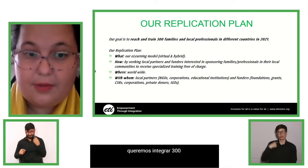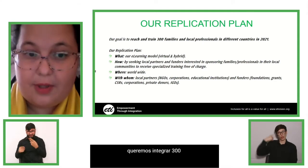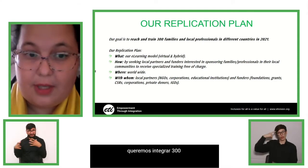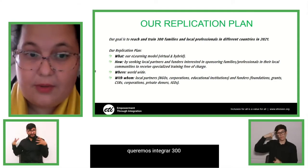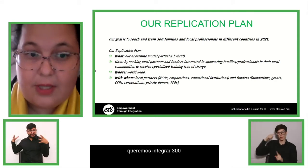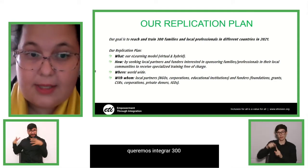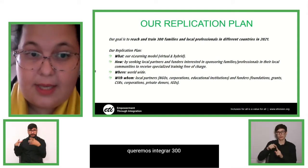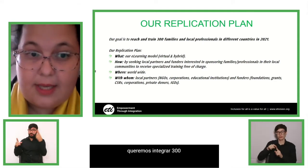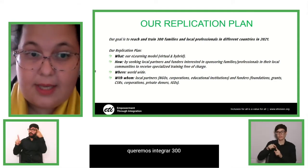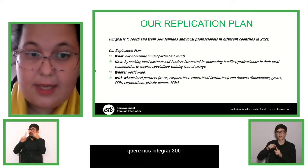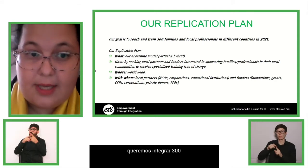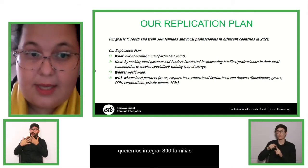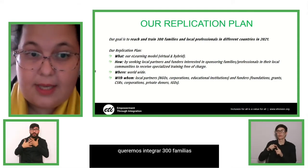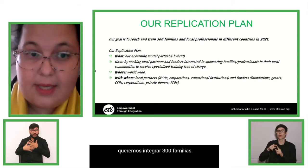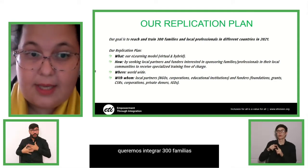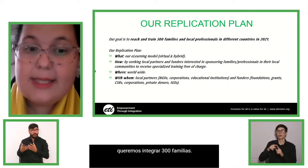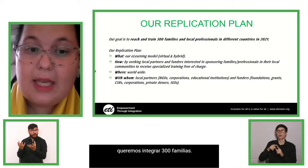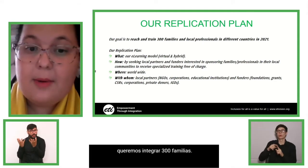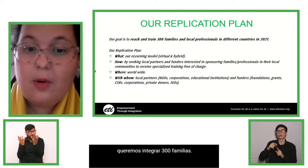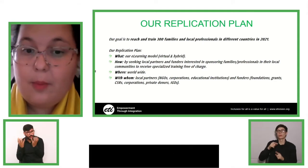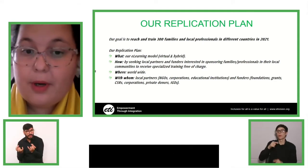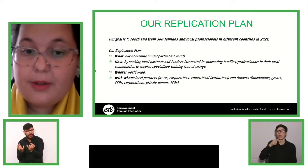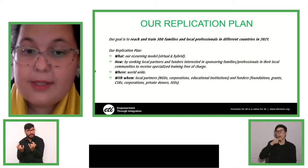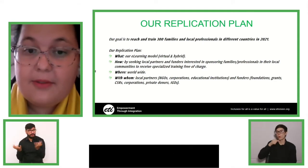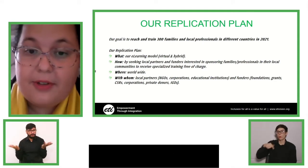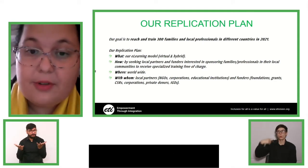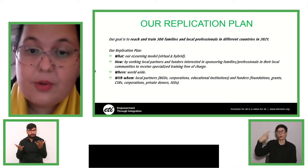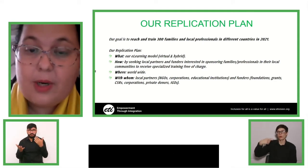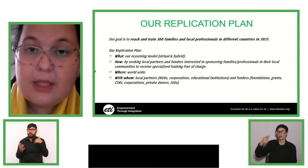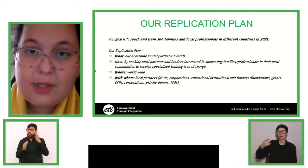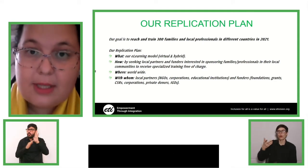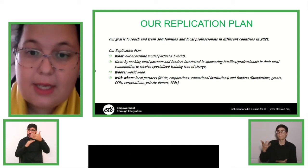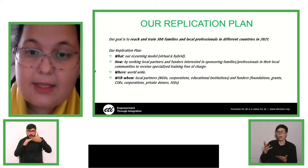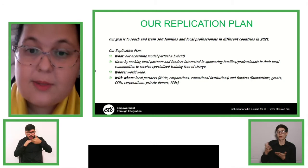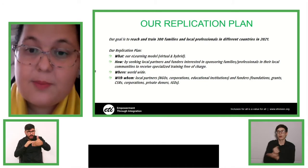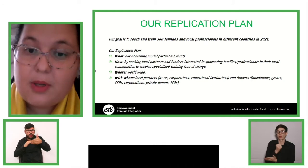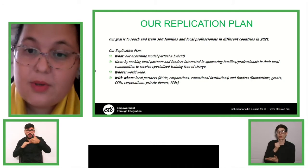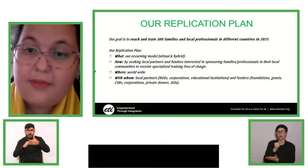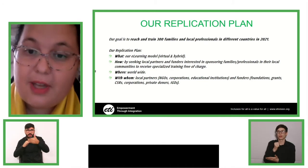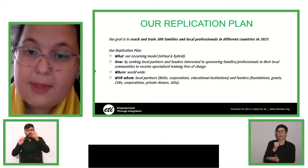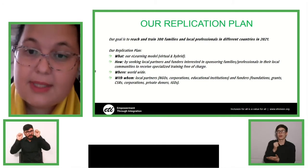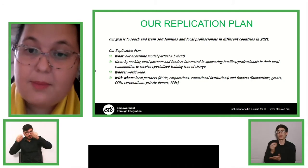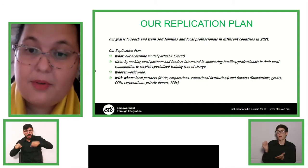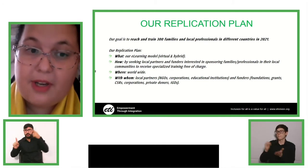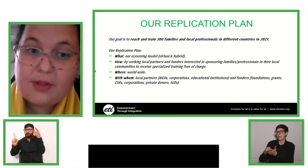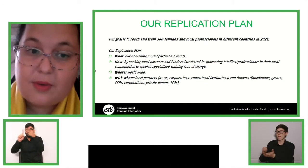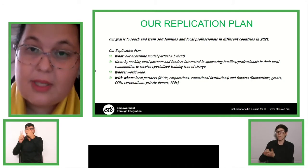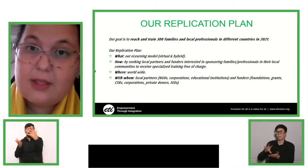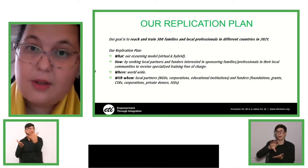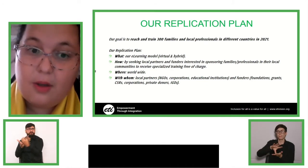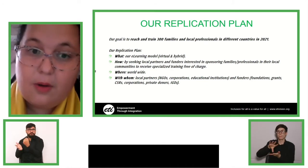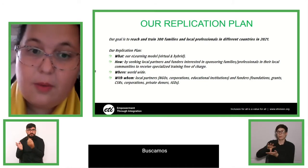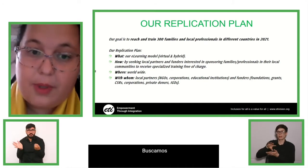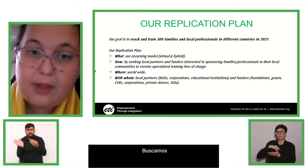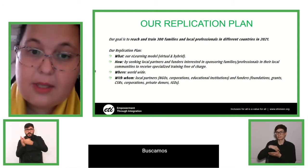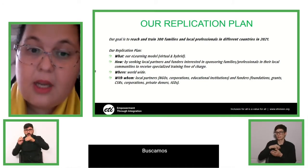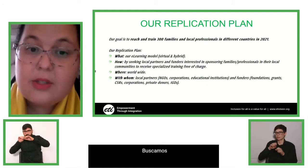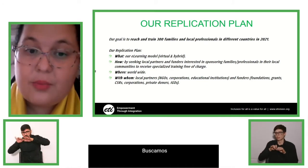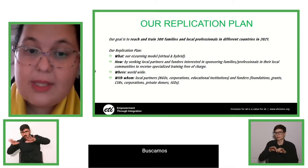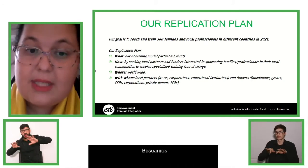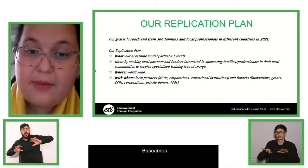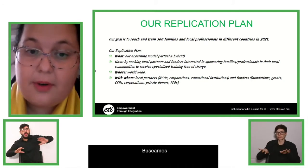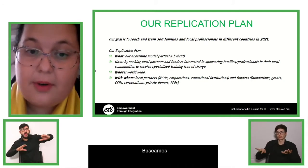aprendizaje electrónico va a venir a tratar de aplicarse a diferentes países. Buscamos países y financistas que